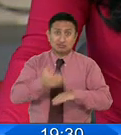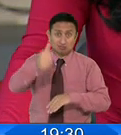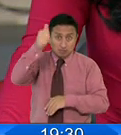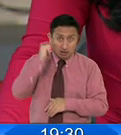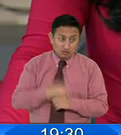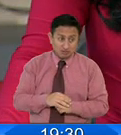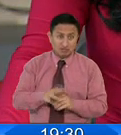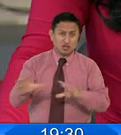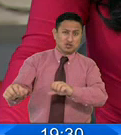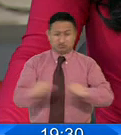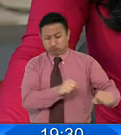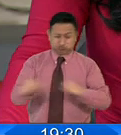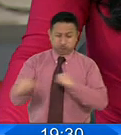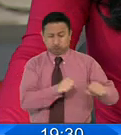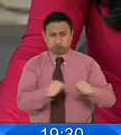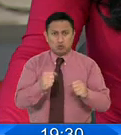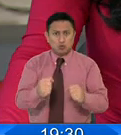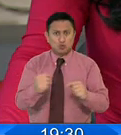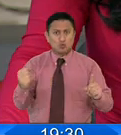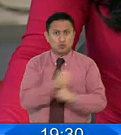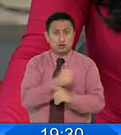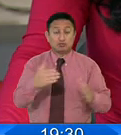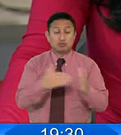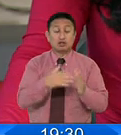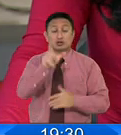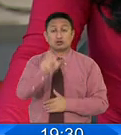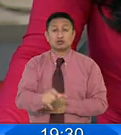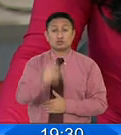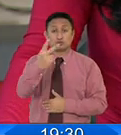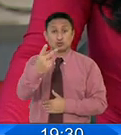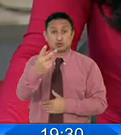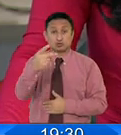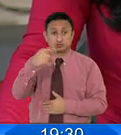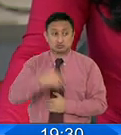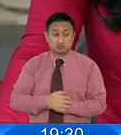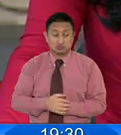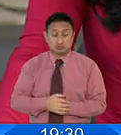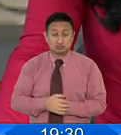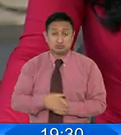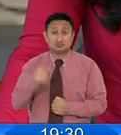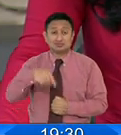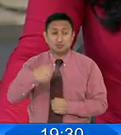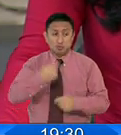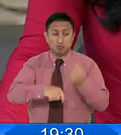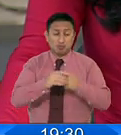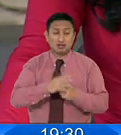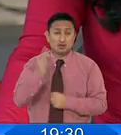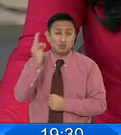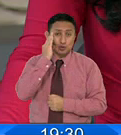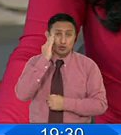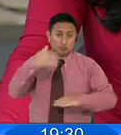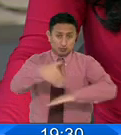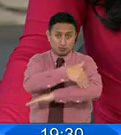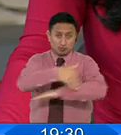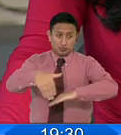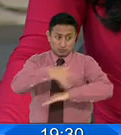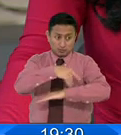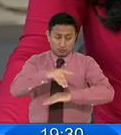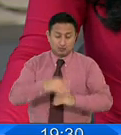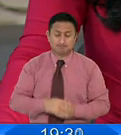mientras actuaban de forma violenta contra dos comerciantes informales dedicados a la venta de frutas en las calles de la urbe